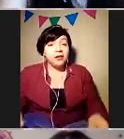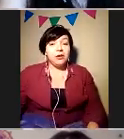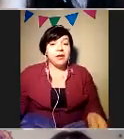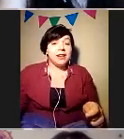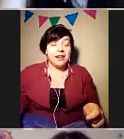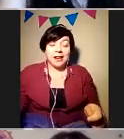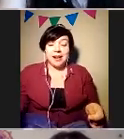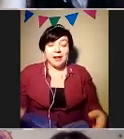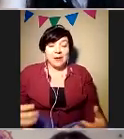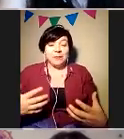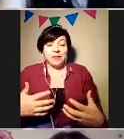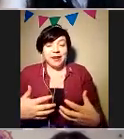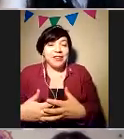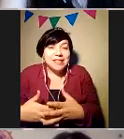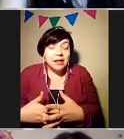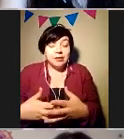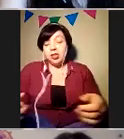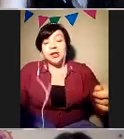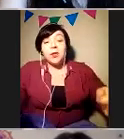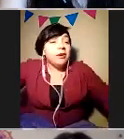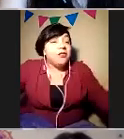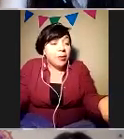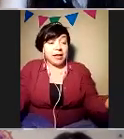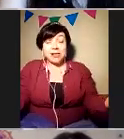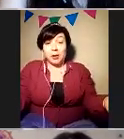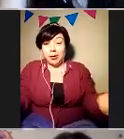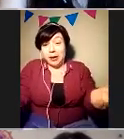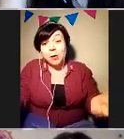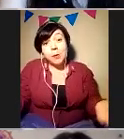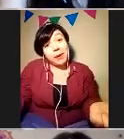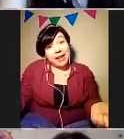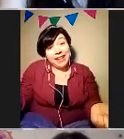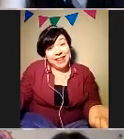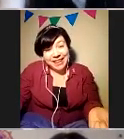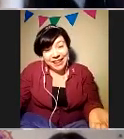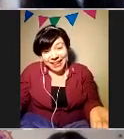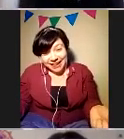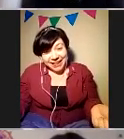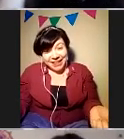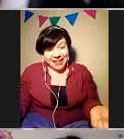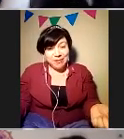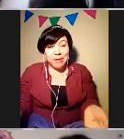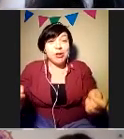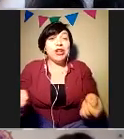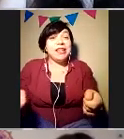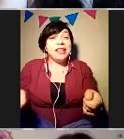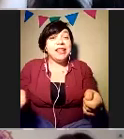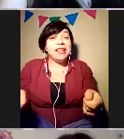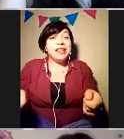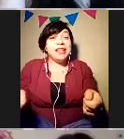escuchamos hasta los mismos videos la frase, hoy no sé cuándo me voy a poner esto, pero ya me lo compré. Claro. Me claro.